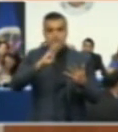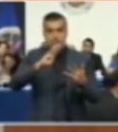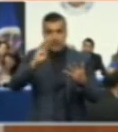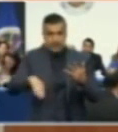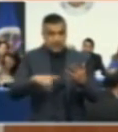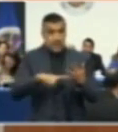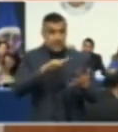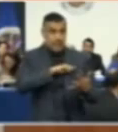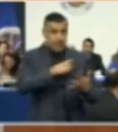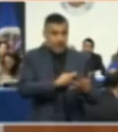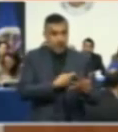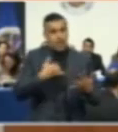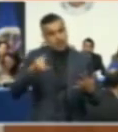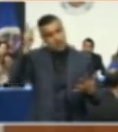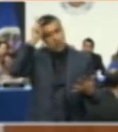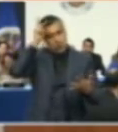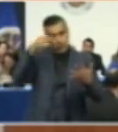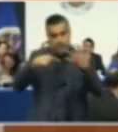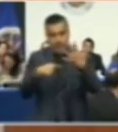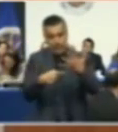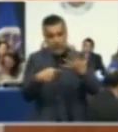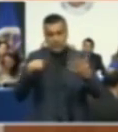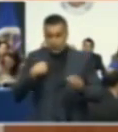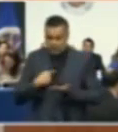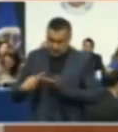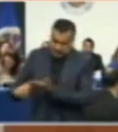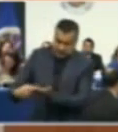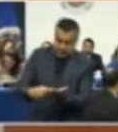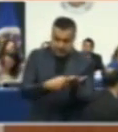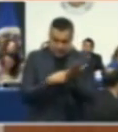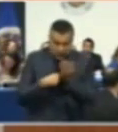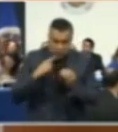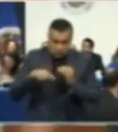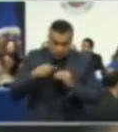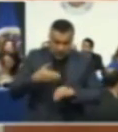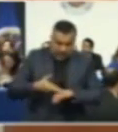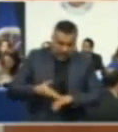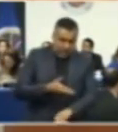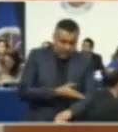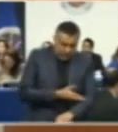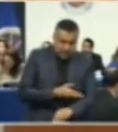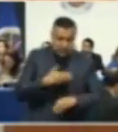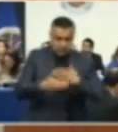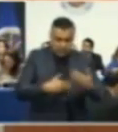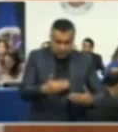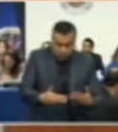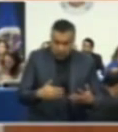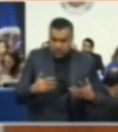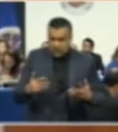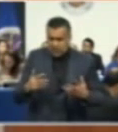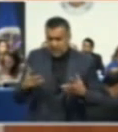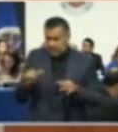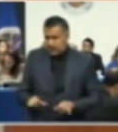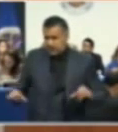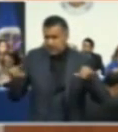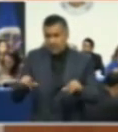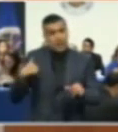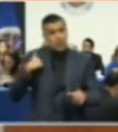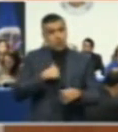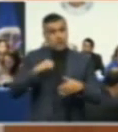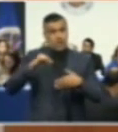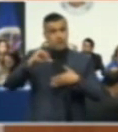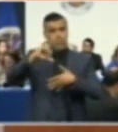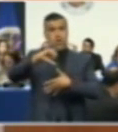incluso España y Perú ciertamente, que esta situación de avances y retrocesos lamentablemente es típica en nuestra